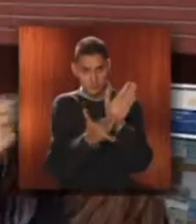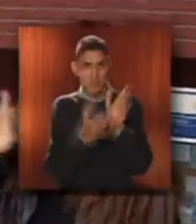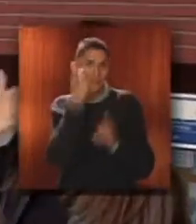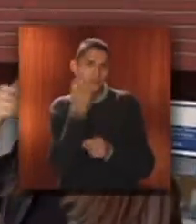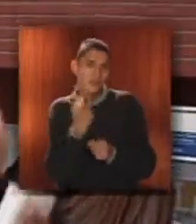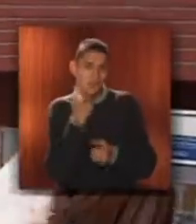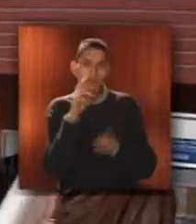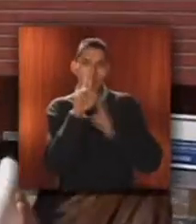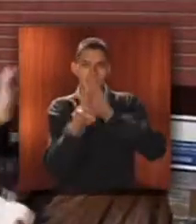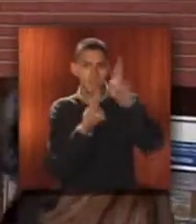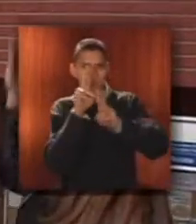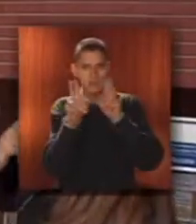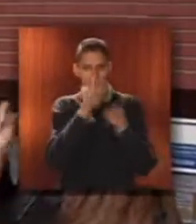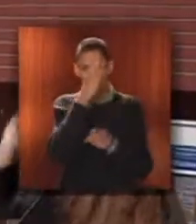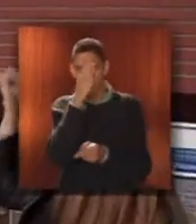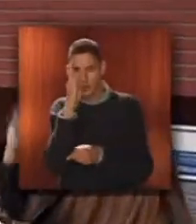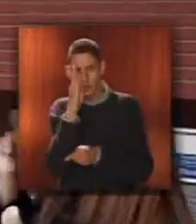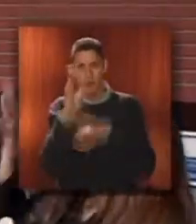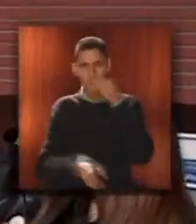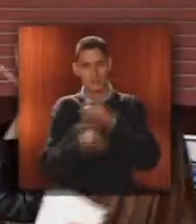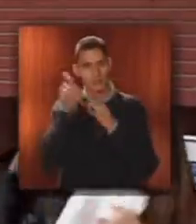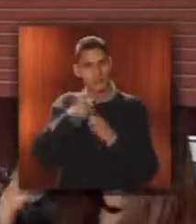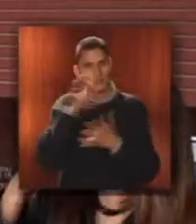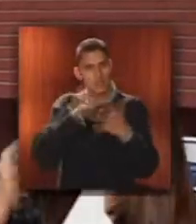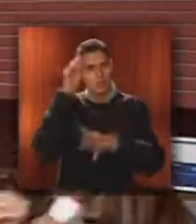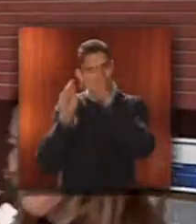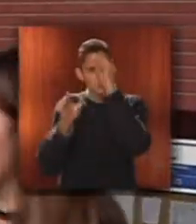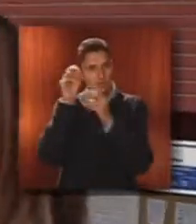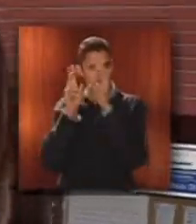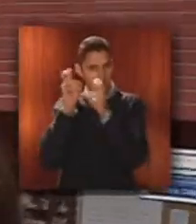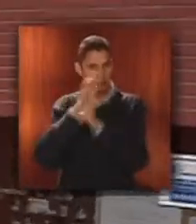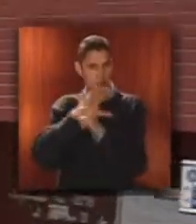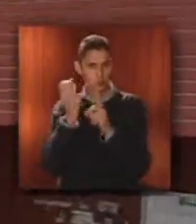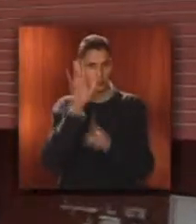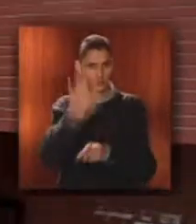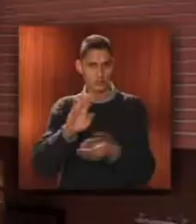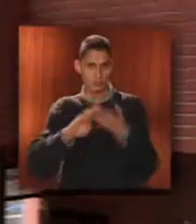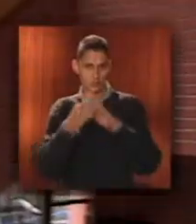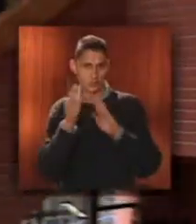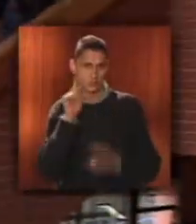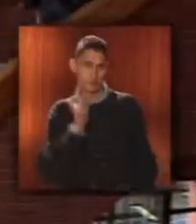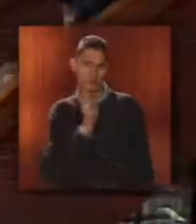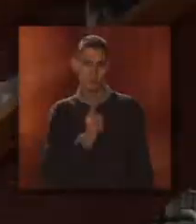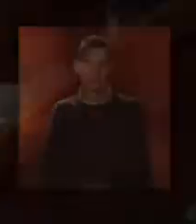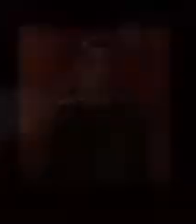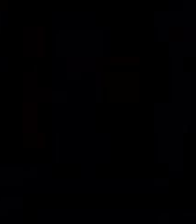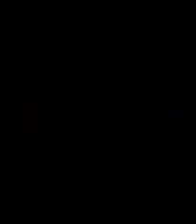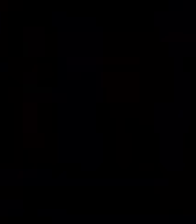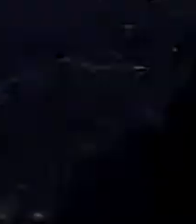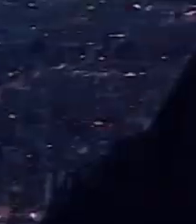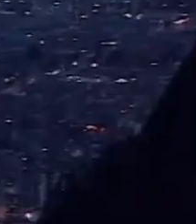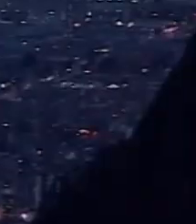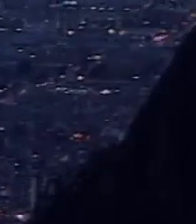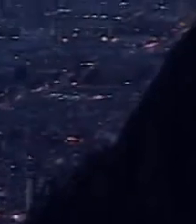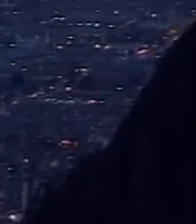Acompáñennos el día de hoy para responder estas inquietudes y aprender un poco de la cultura de la comunidad sorda.